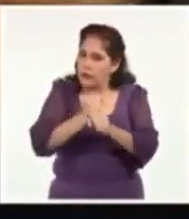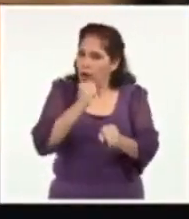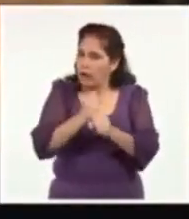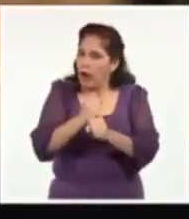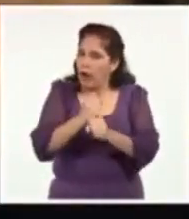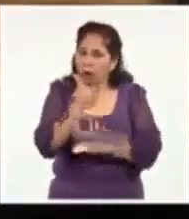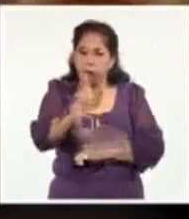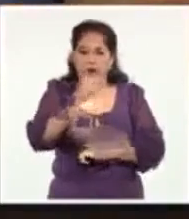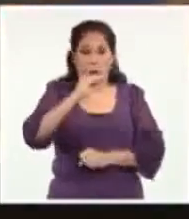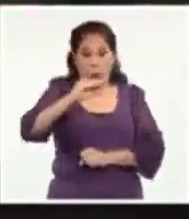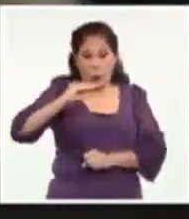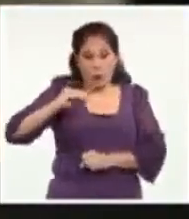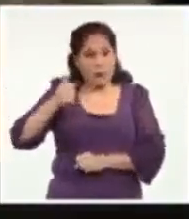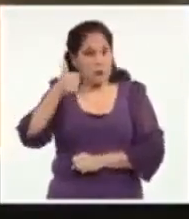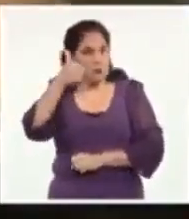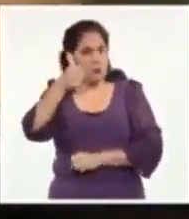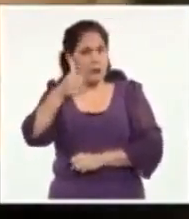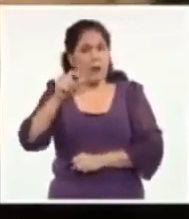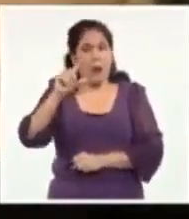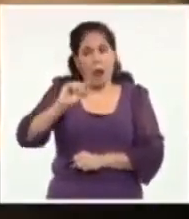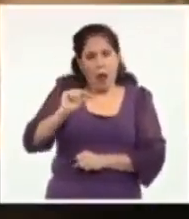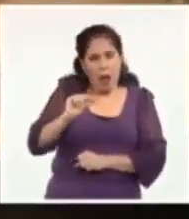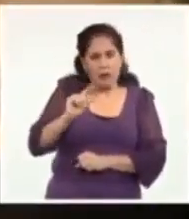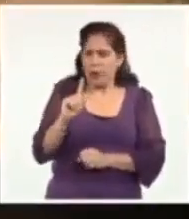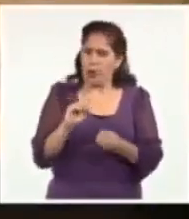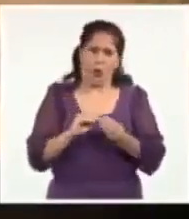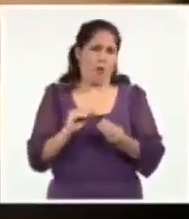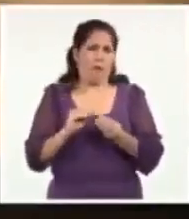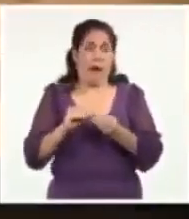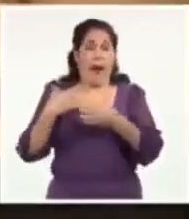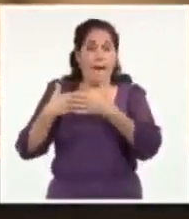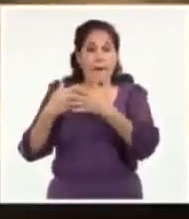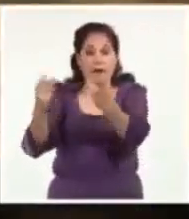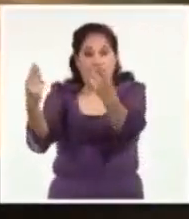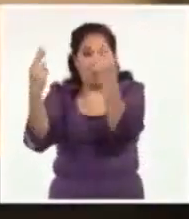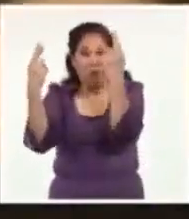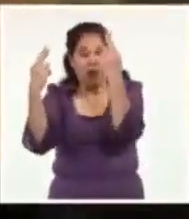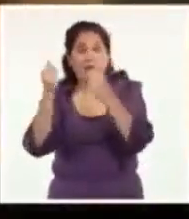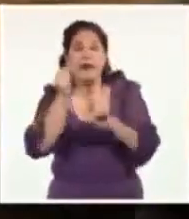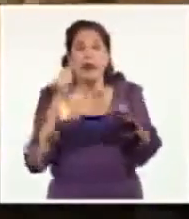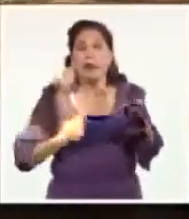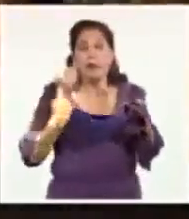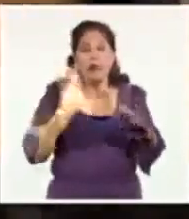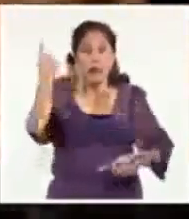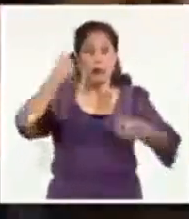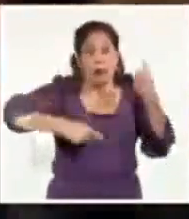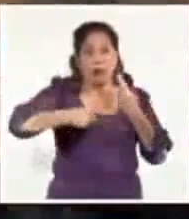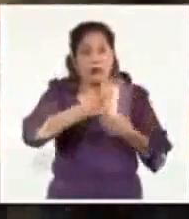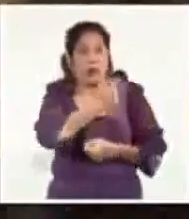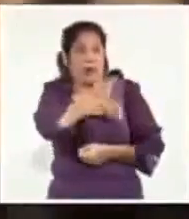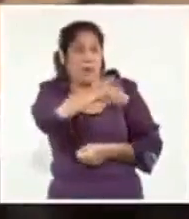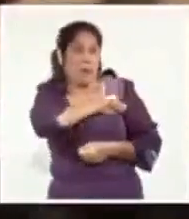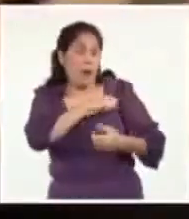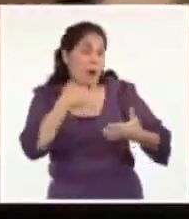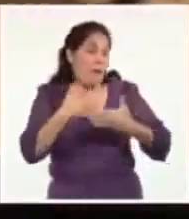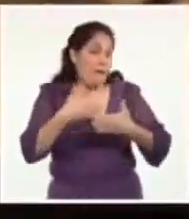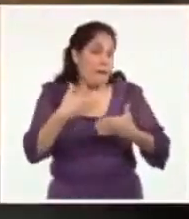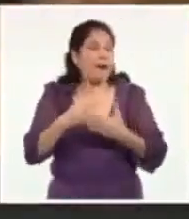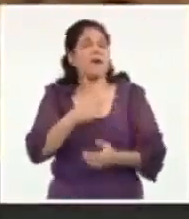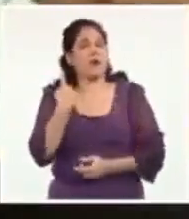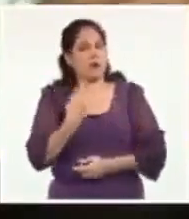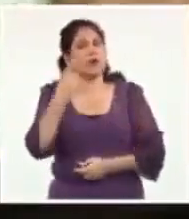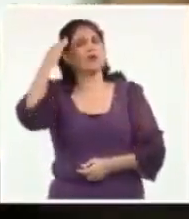ele, que é o capital multinacional. Se eles tiverem a fim de brigar com as multinacionais, nós